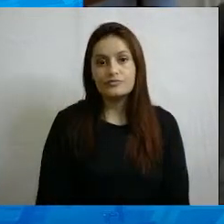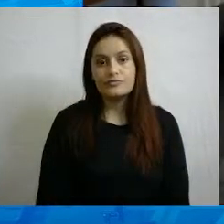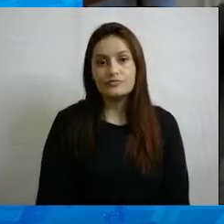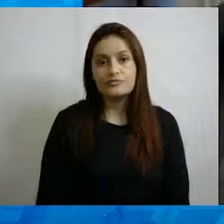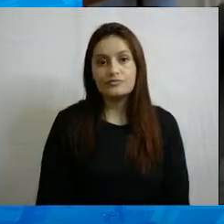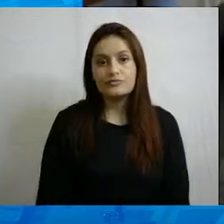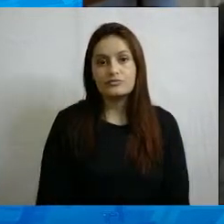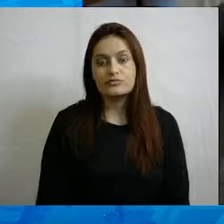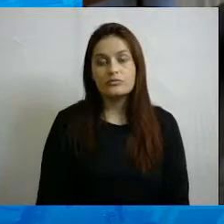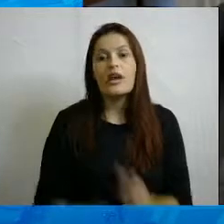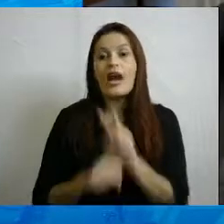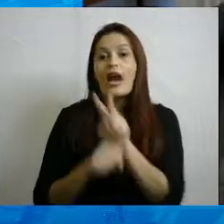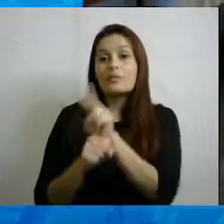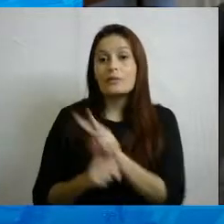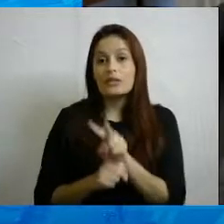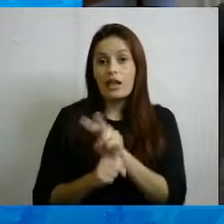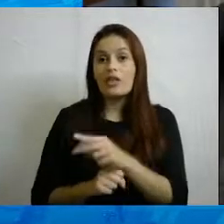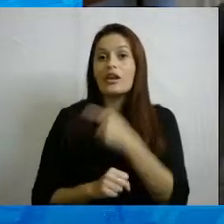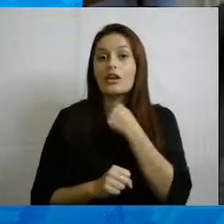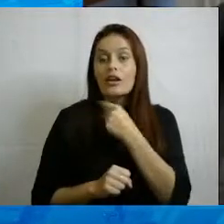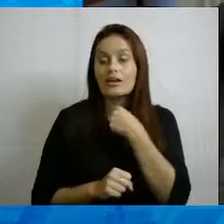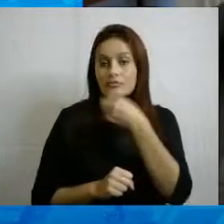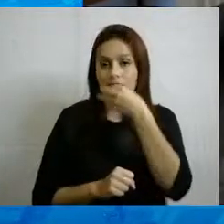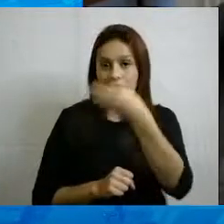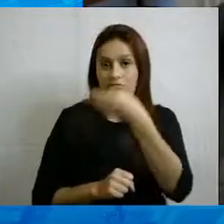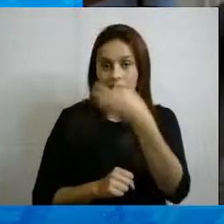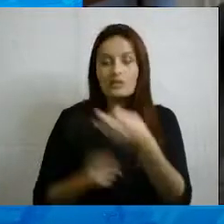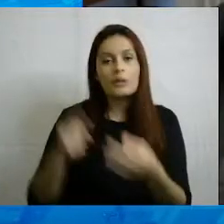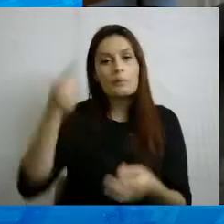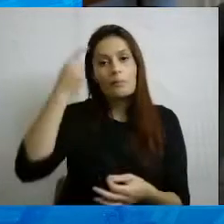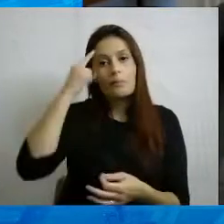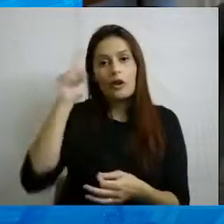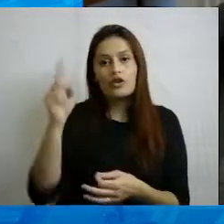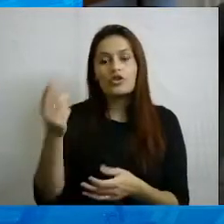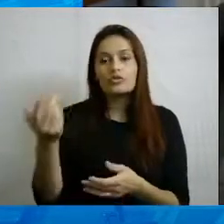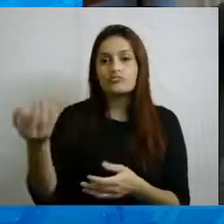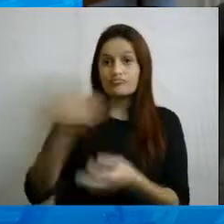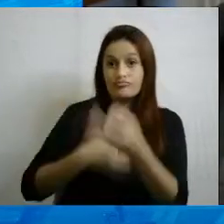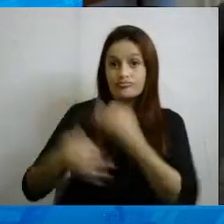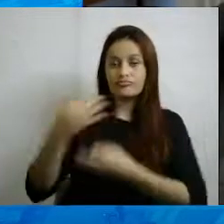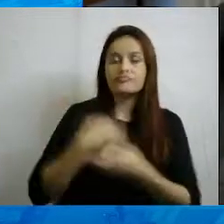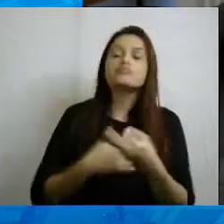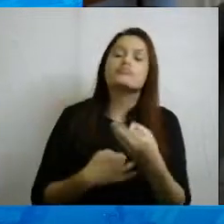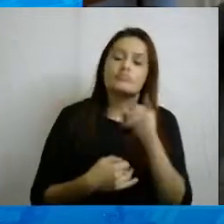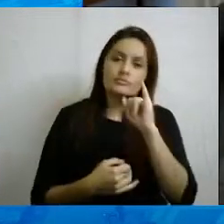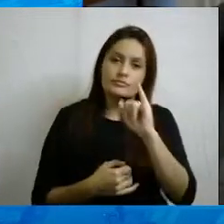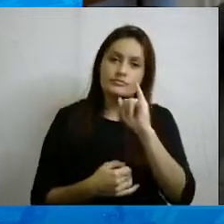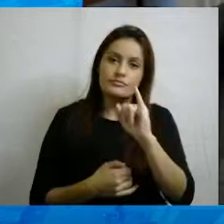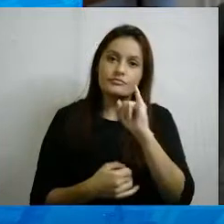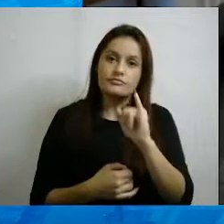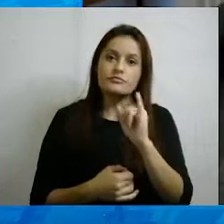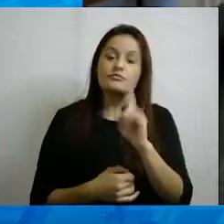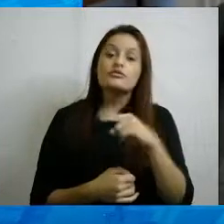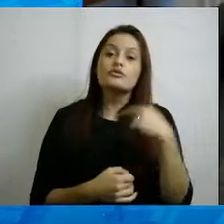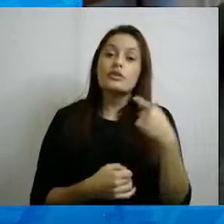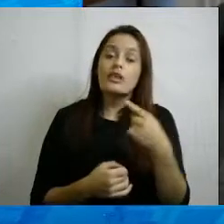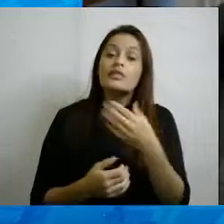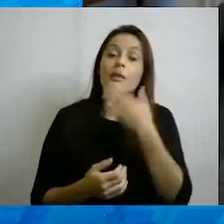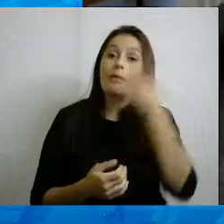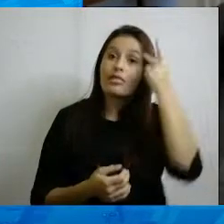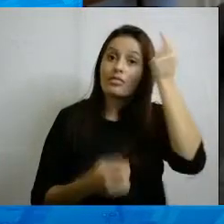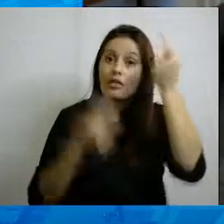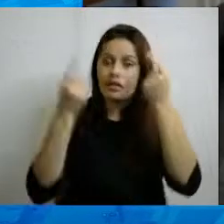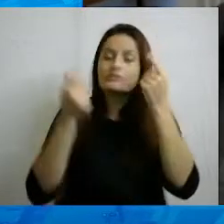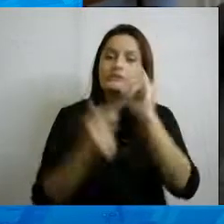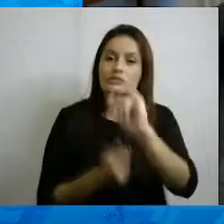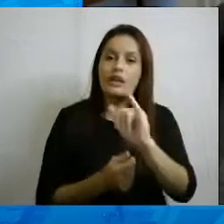El administrador quiere incorporar un par de elementos, pero tomamos también esta demanda que ustedes nos traen, estas propuestas también, los tenemos